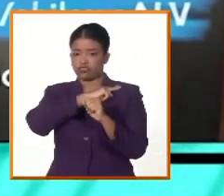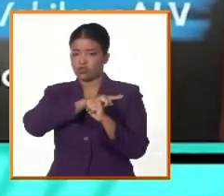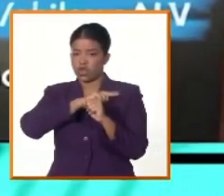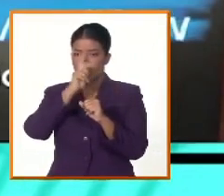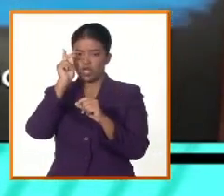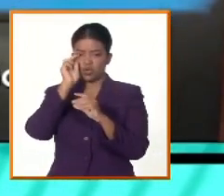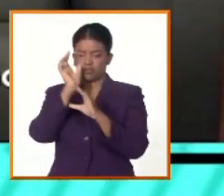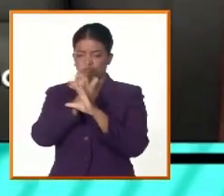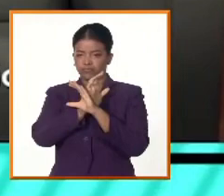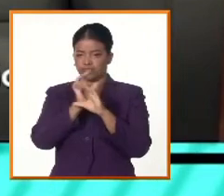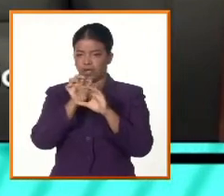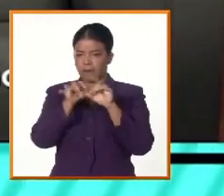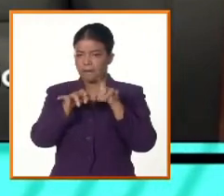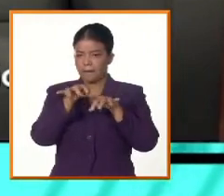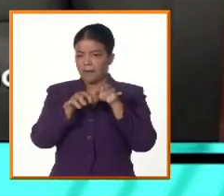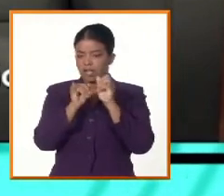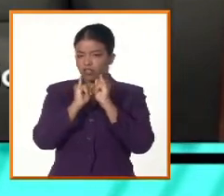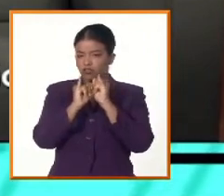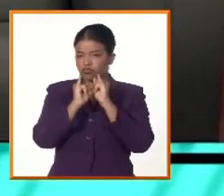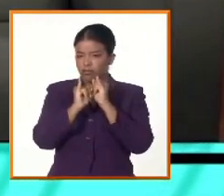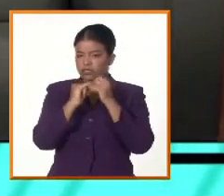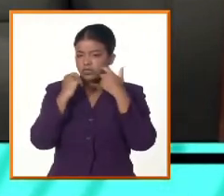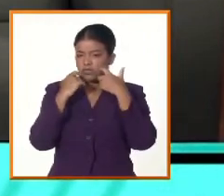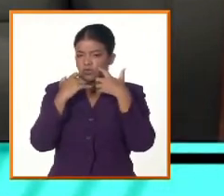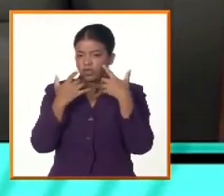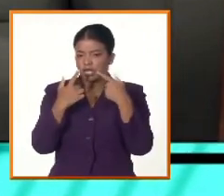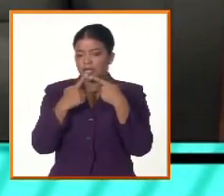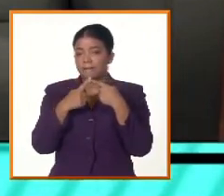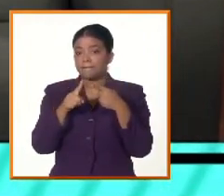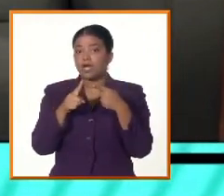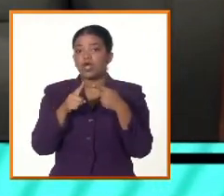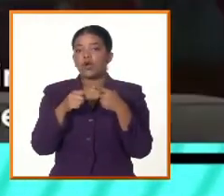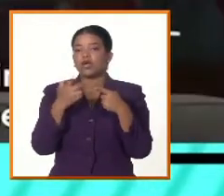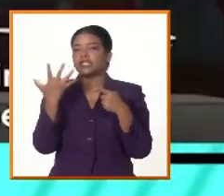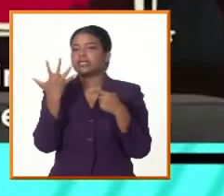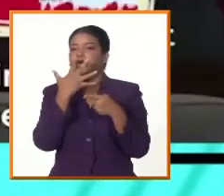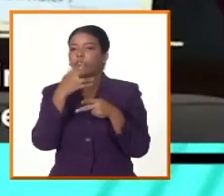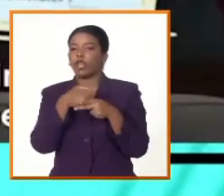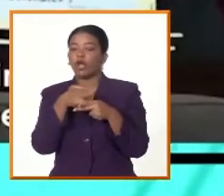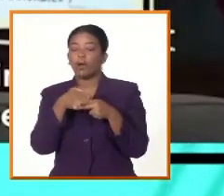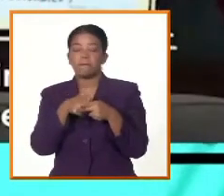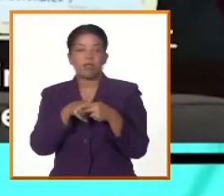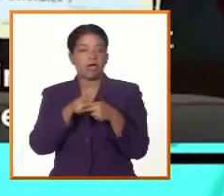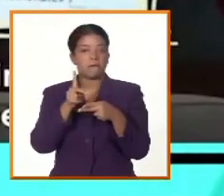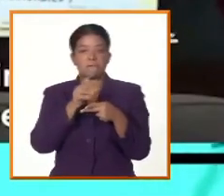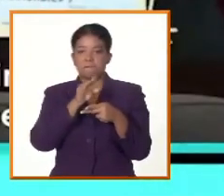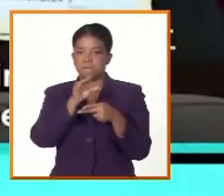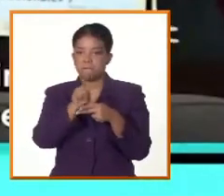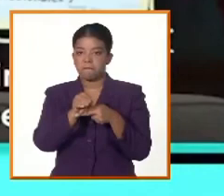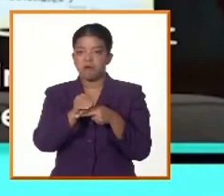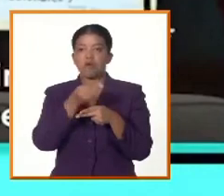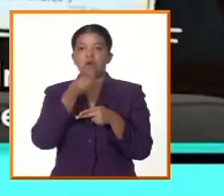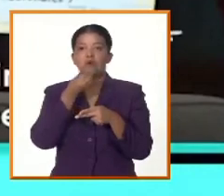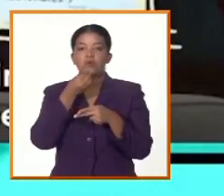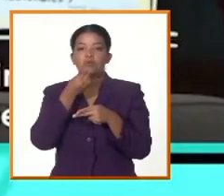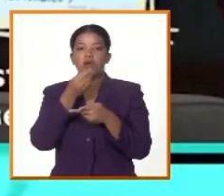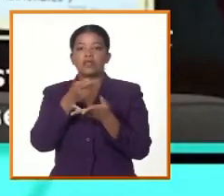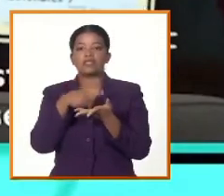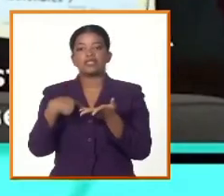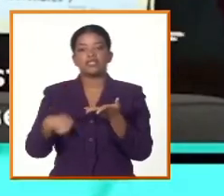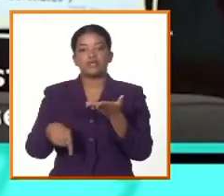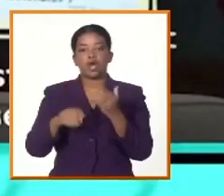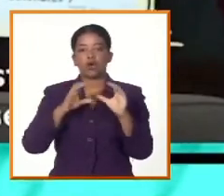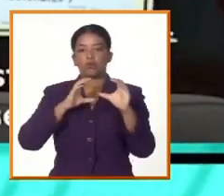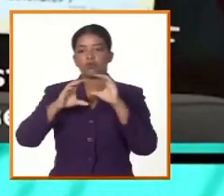mucho acceso a datos clasificados pero sin ninguna gana de revelar sus identidades la instalación permitiría china interceptar las comunicaciones